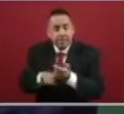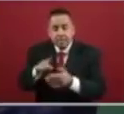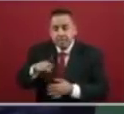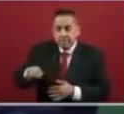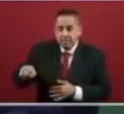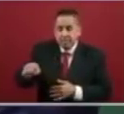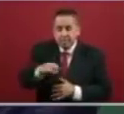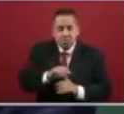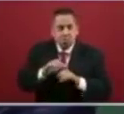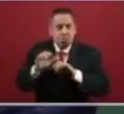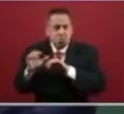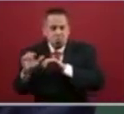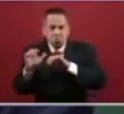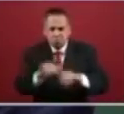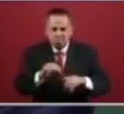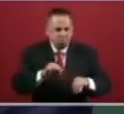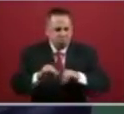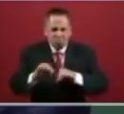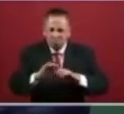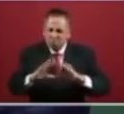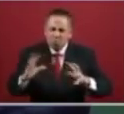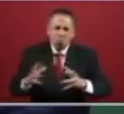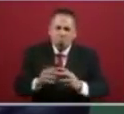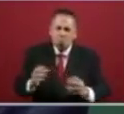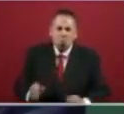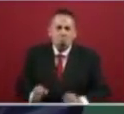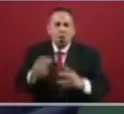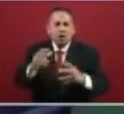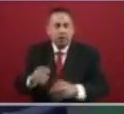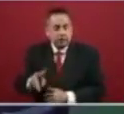Están trabajando ya